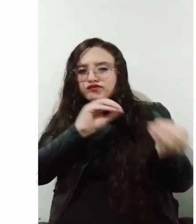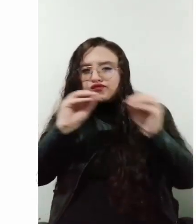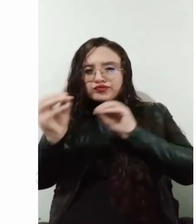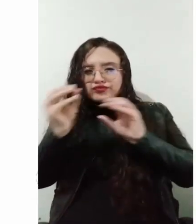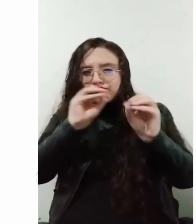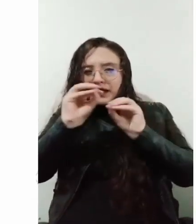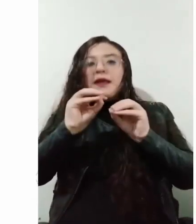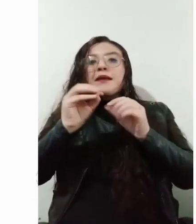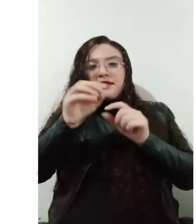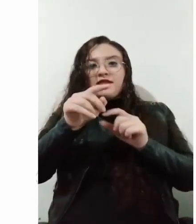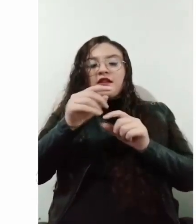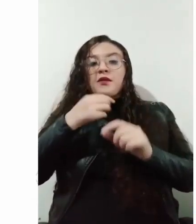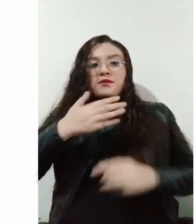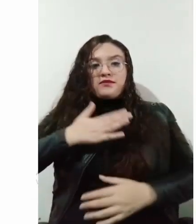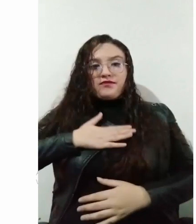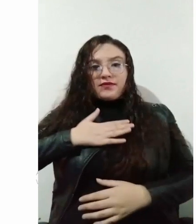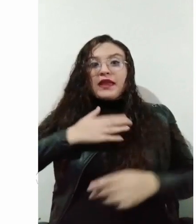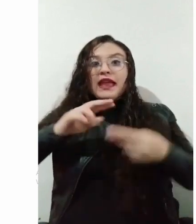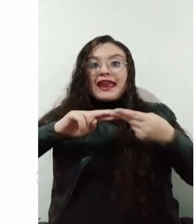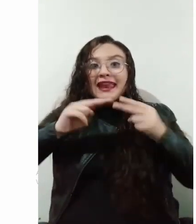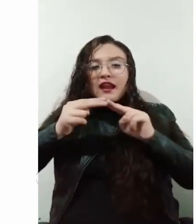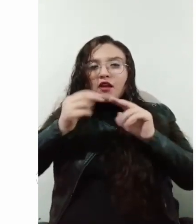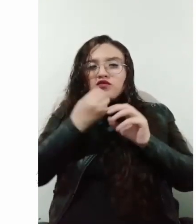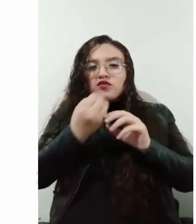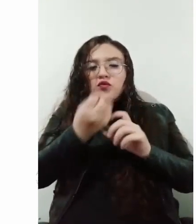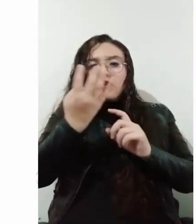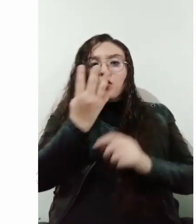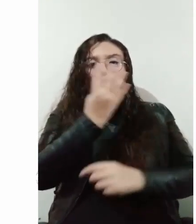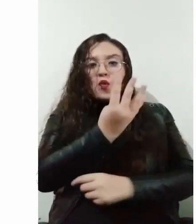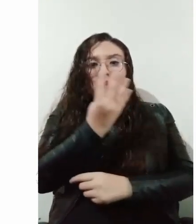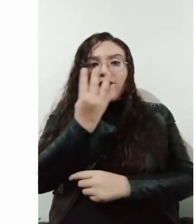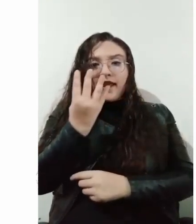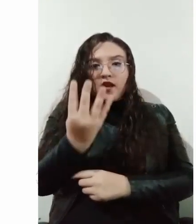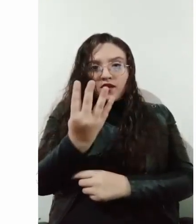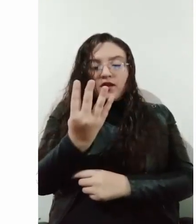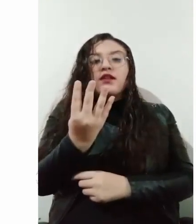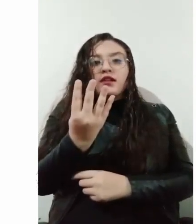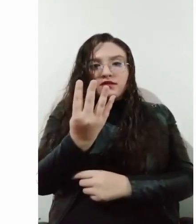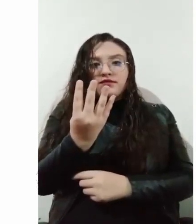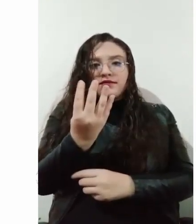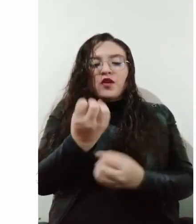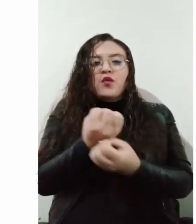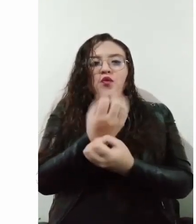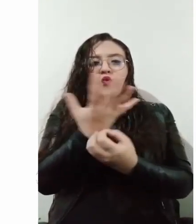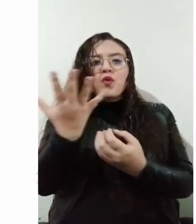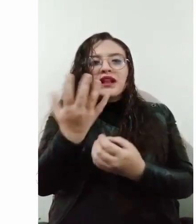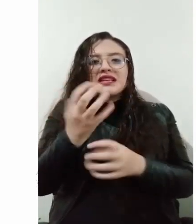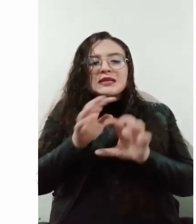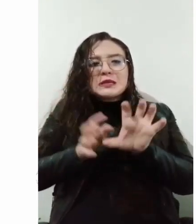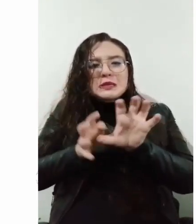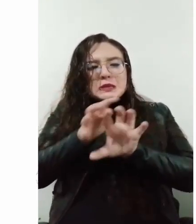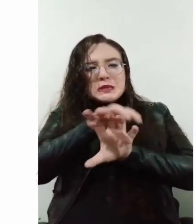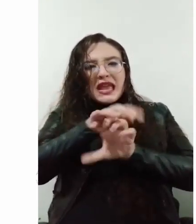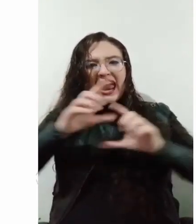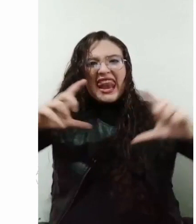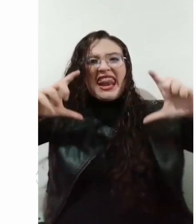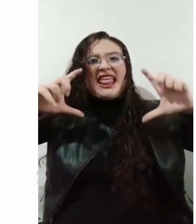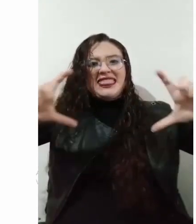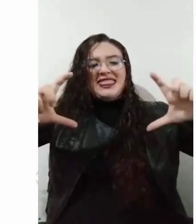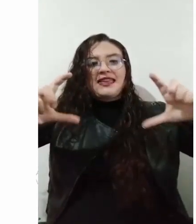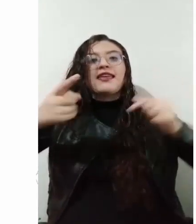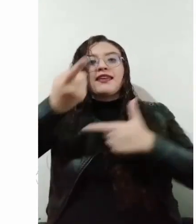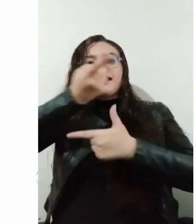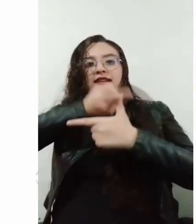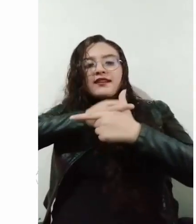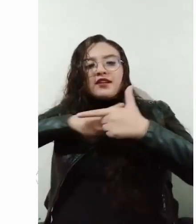Retomando la ecuación y reemplazando los valores obtenidos en el video, tenemos que la relación entonces es 44, que corresponde a